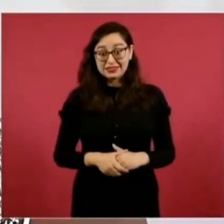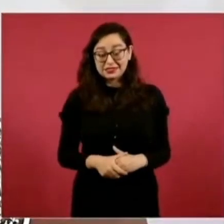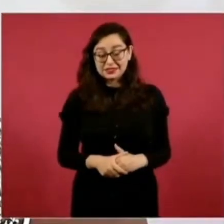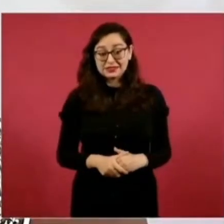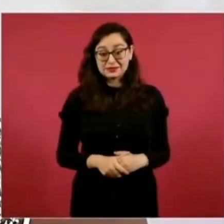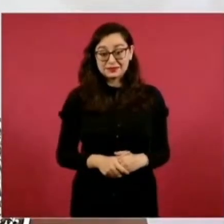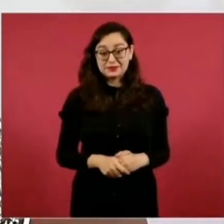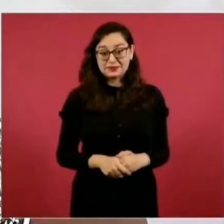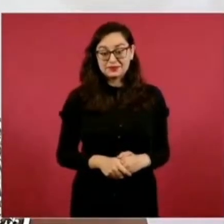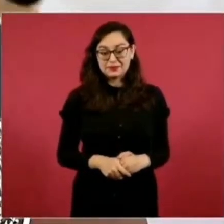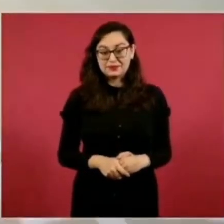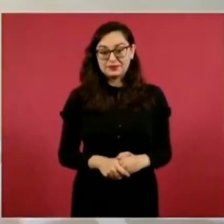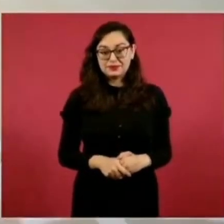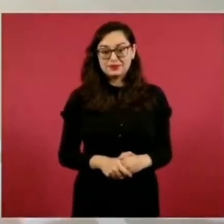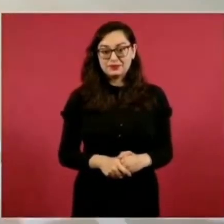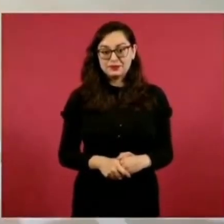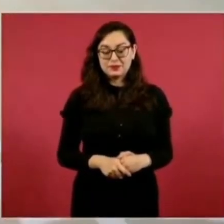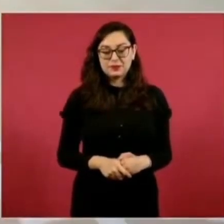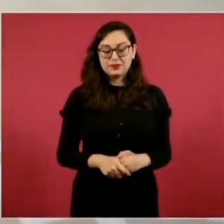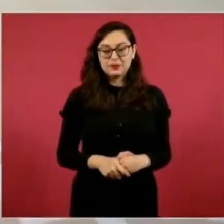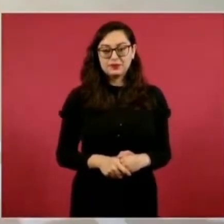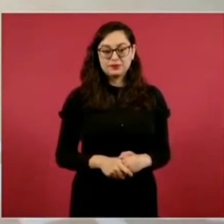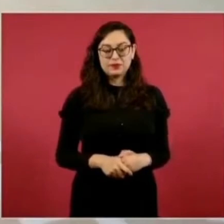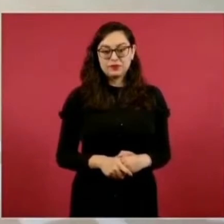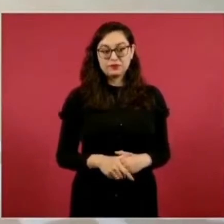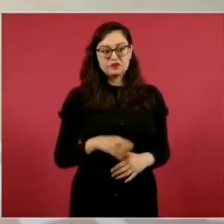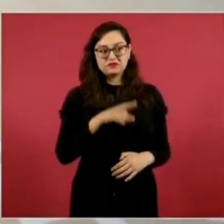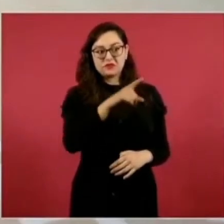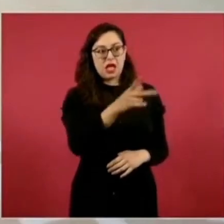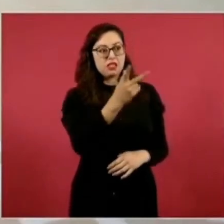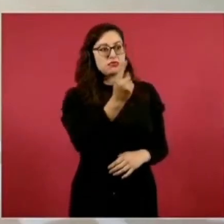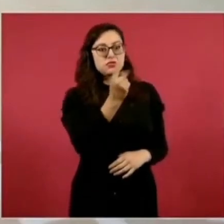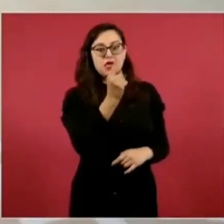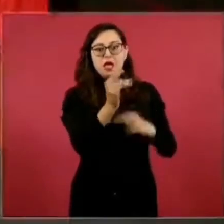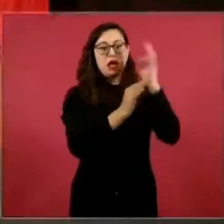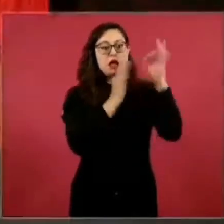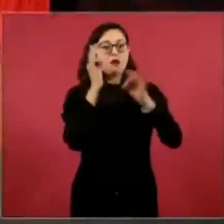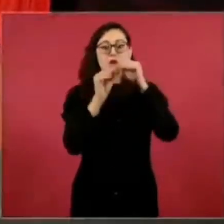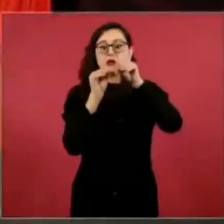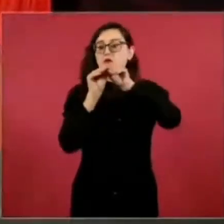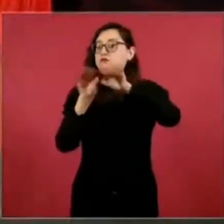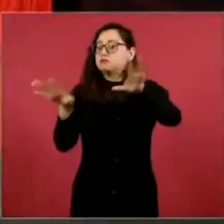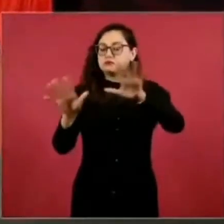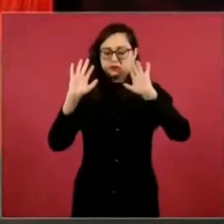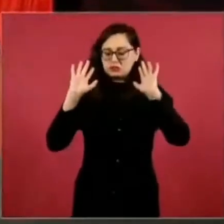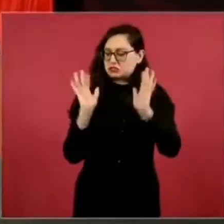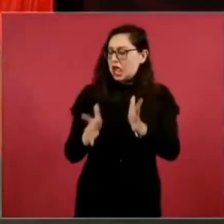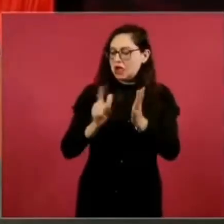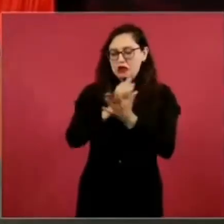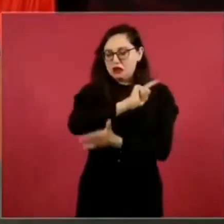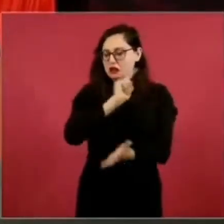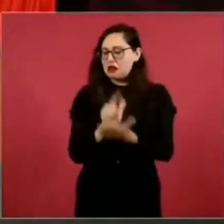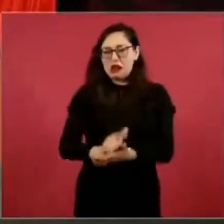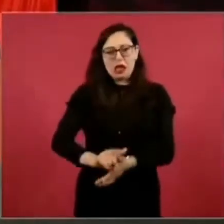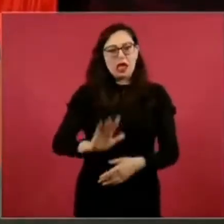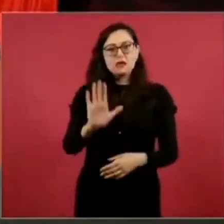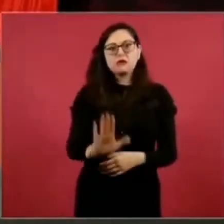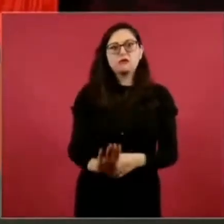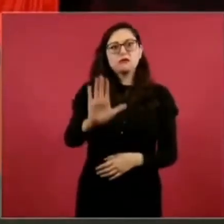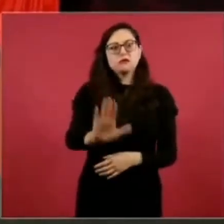sentencia no se discutía ya lo escuché por la radio ya